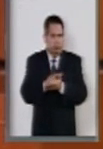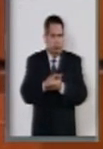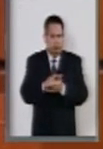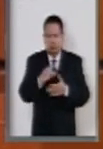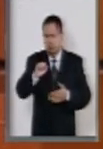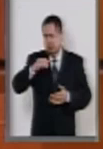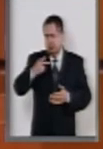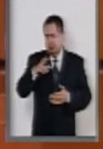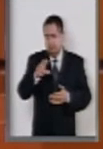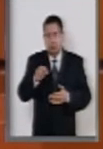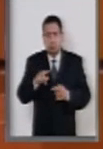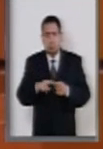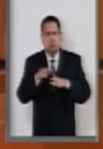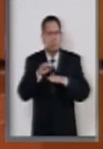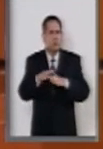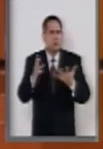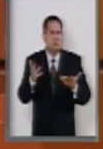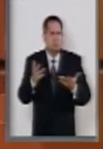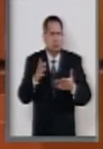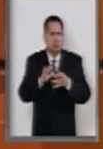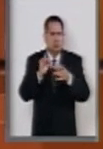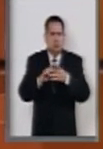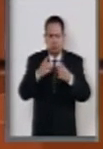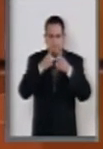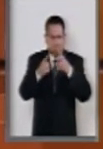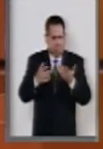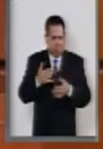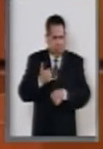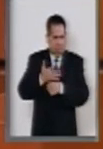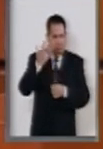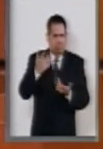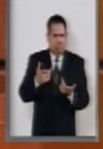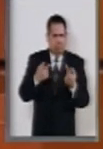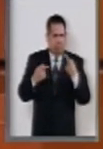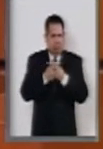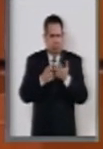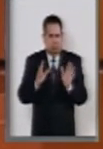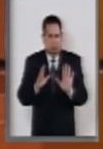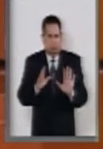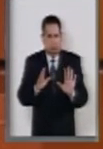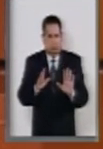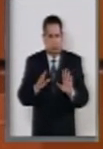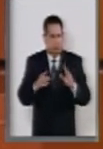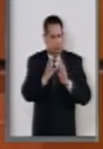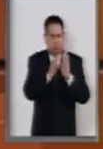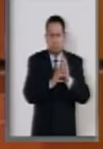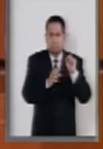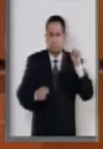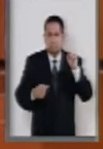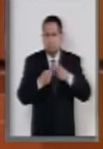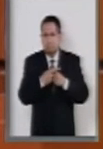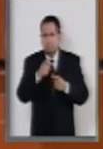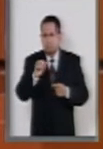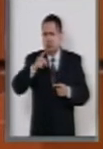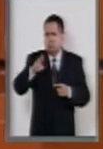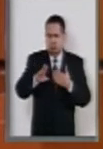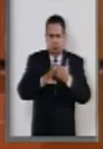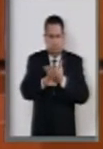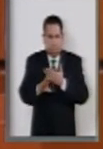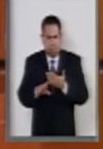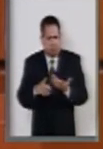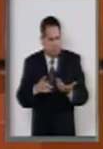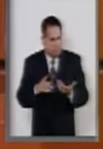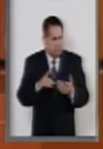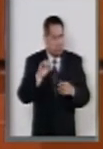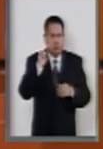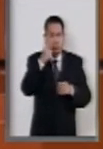Amparo, en virtud de que es inaceptable y contrario a los principios constitucionales que el amparo sea improcedente en contra